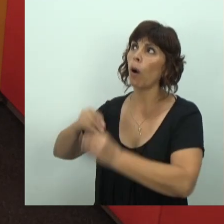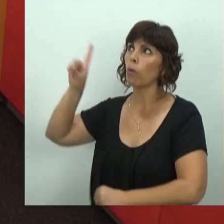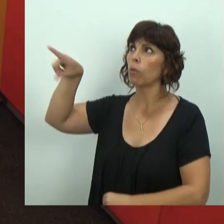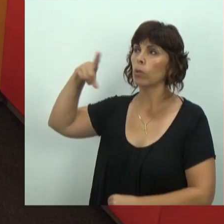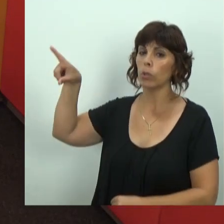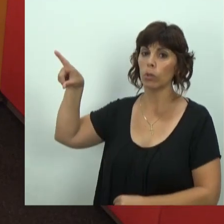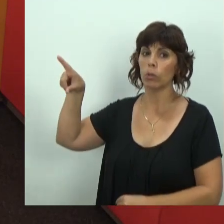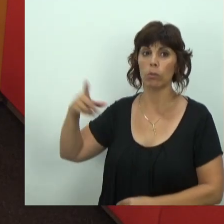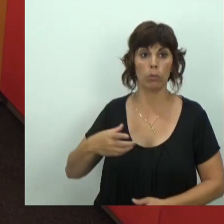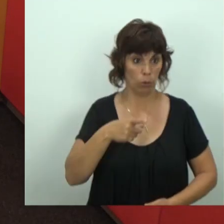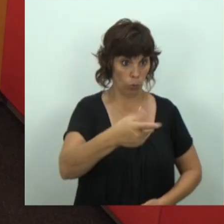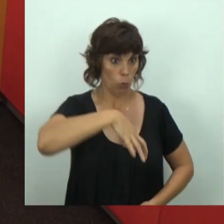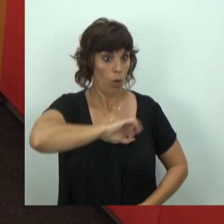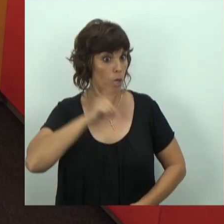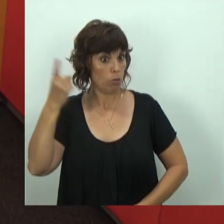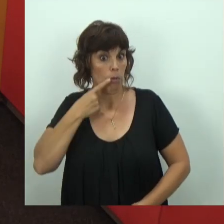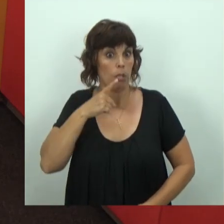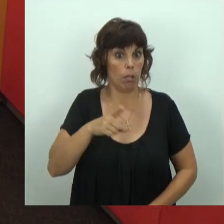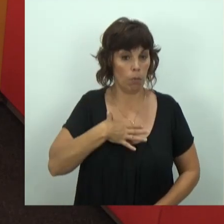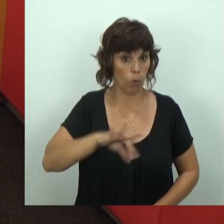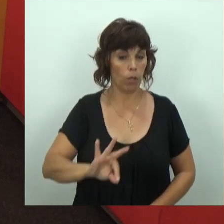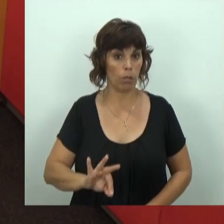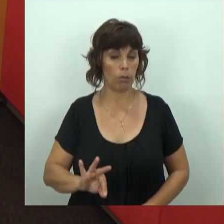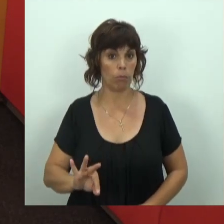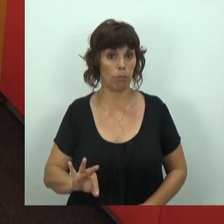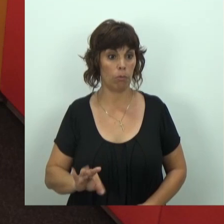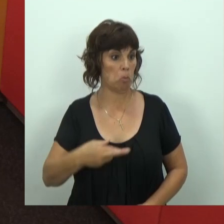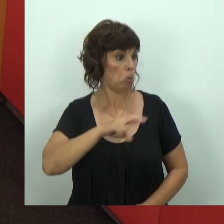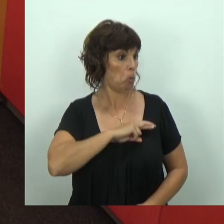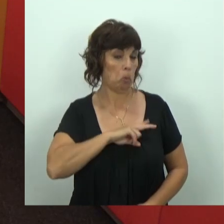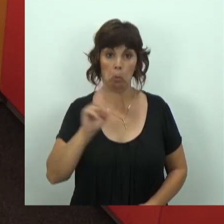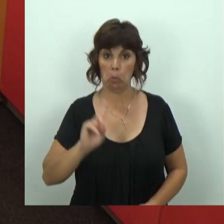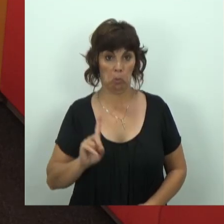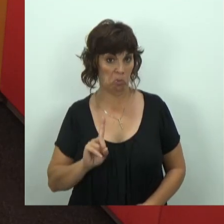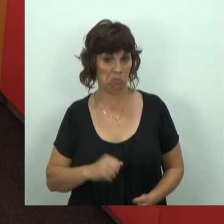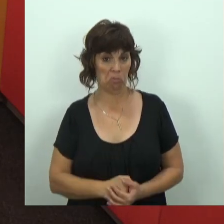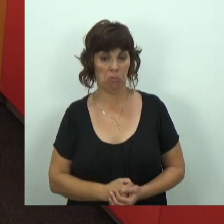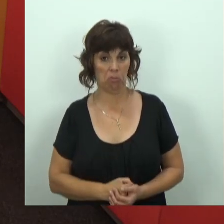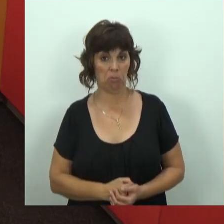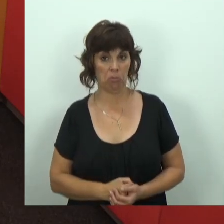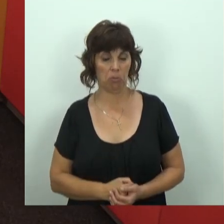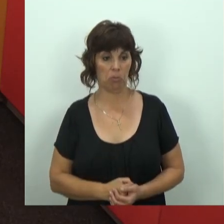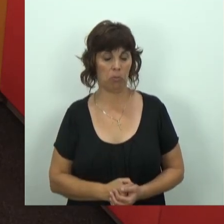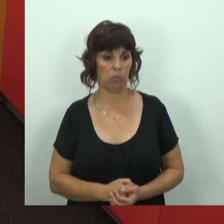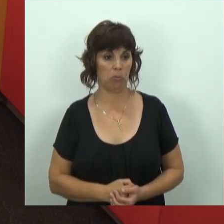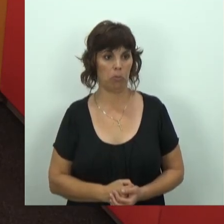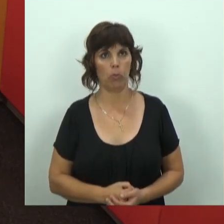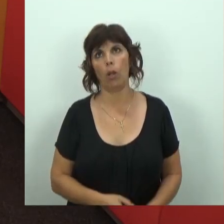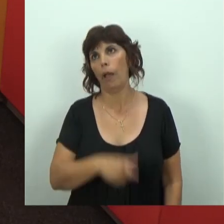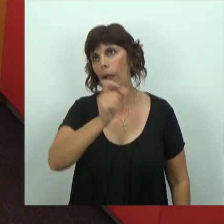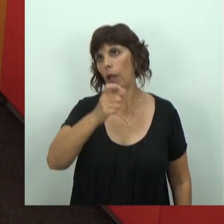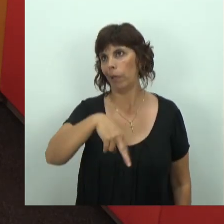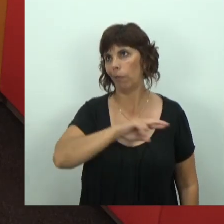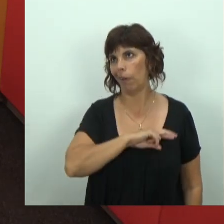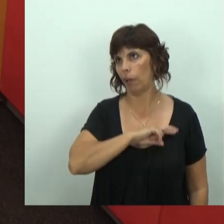Eso es consultar al Señor. No es nada religioso, como algunos que se montan ahí un